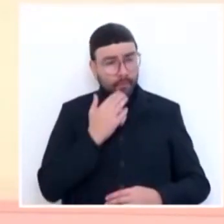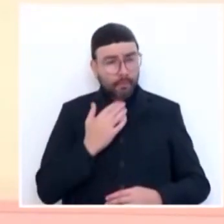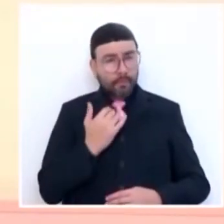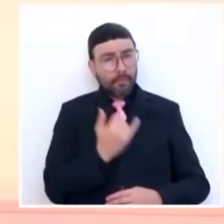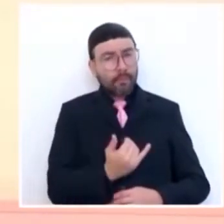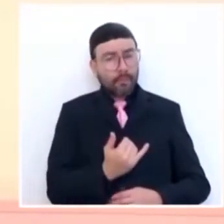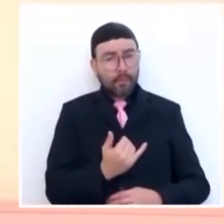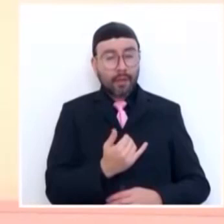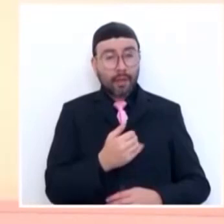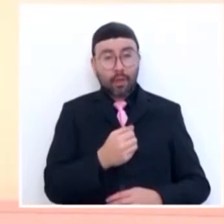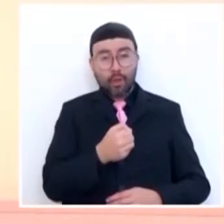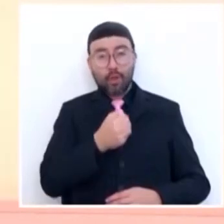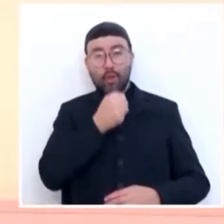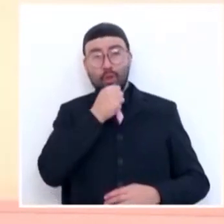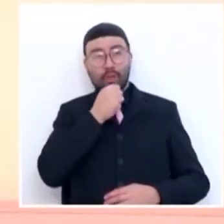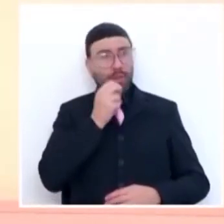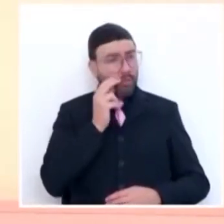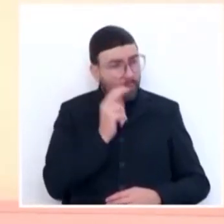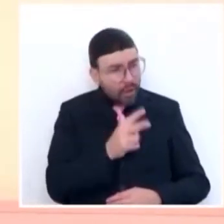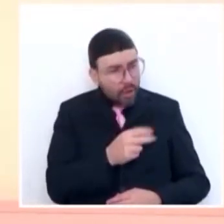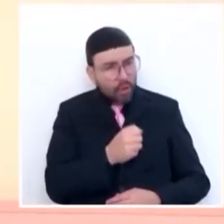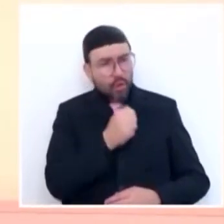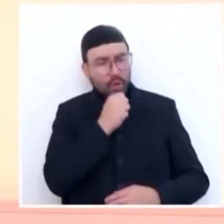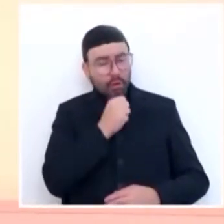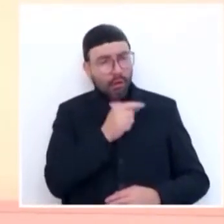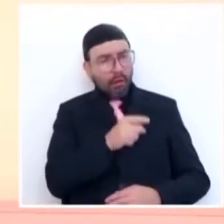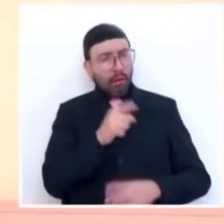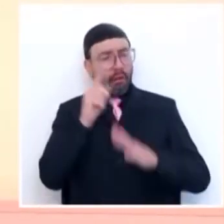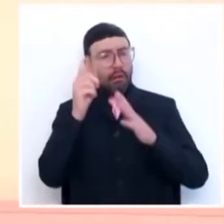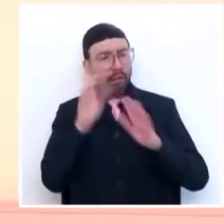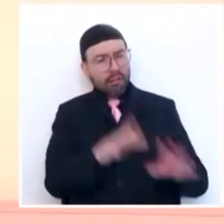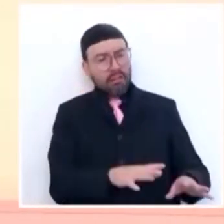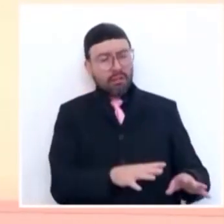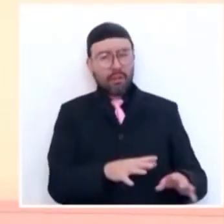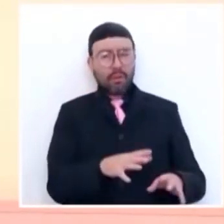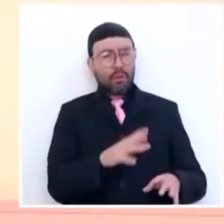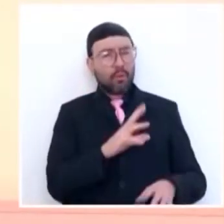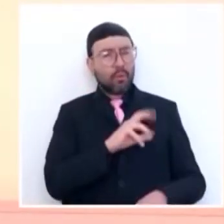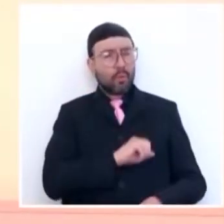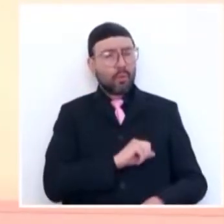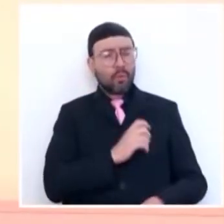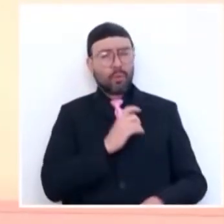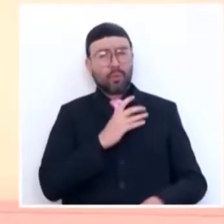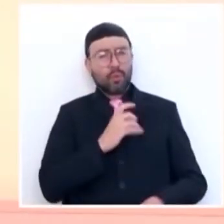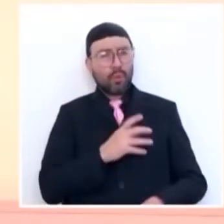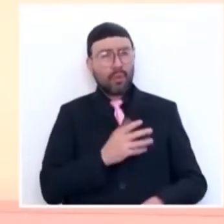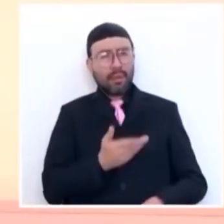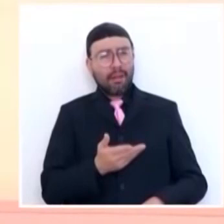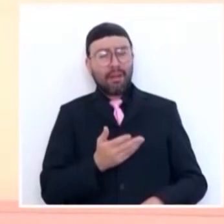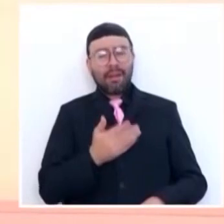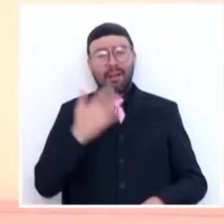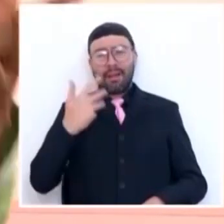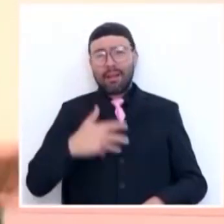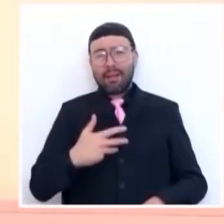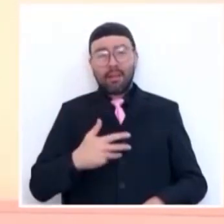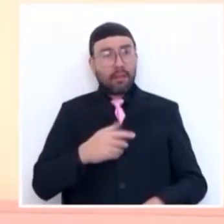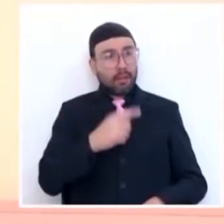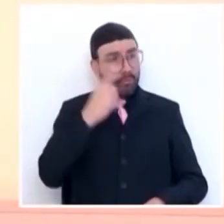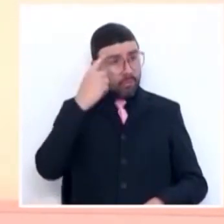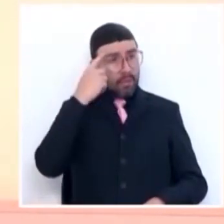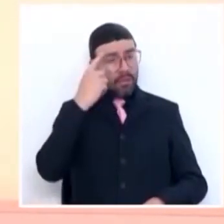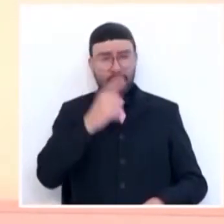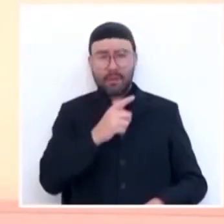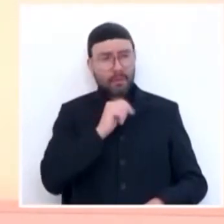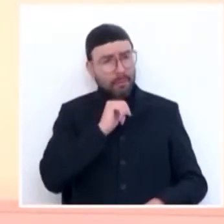esas noticias de catástrofes, de dolor, en donde pensamos que salió a flote lo peor del